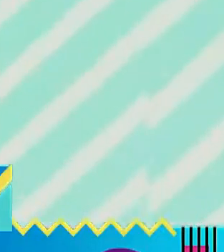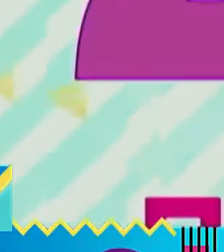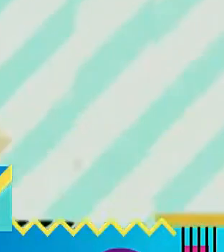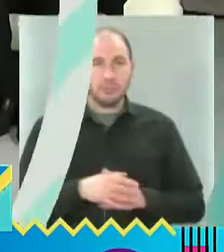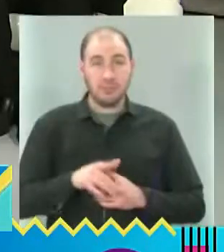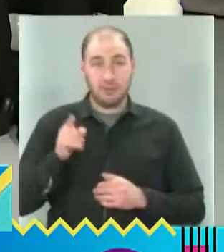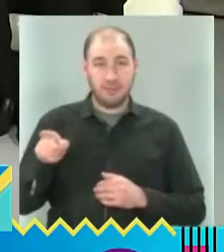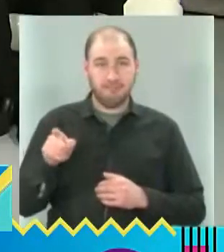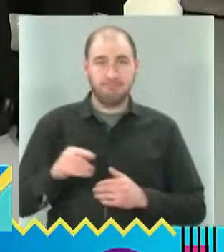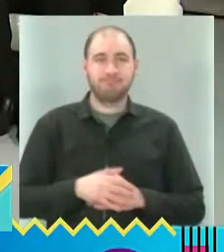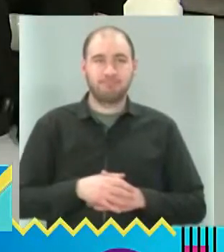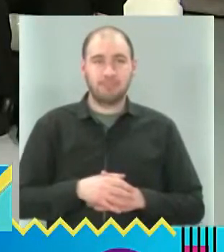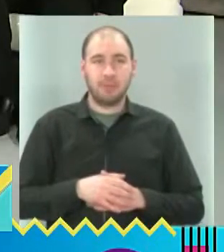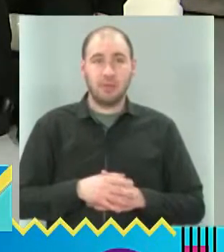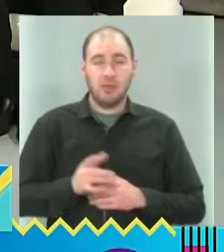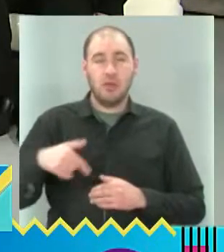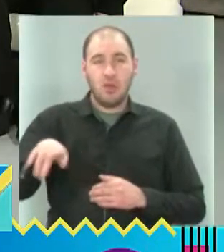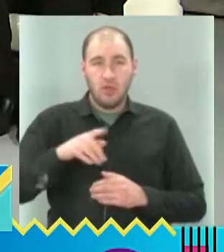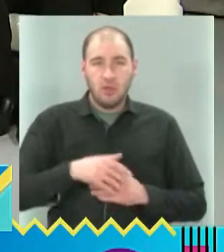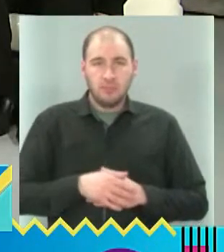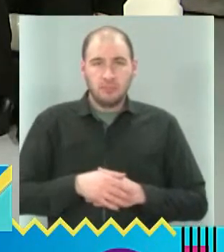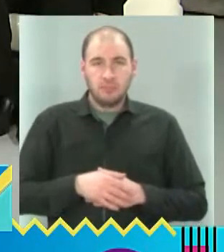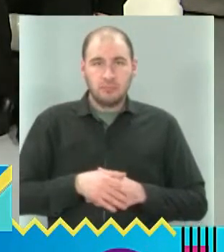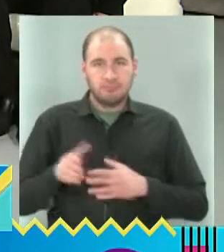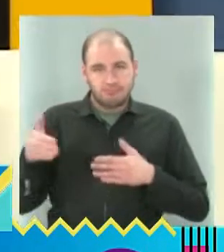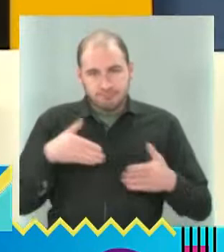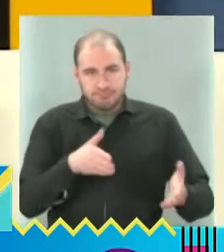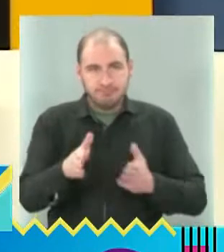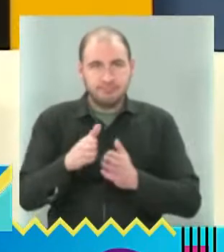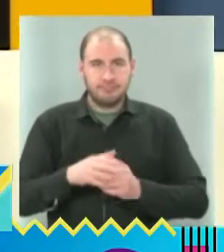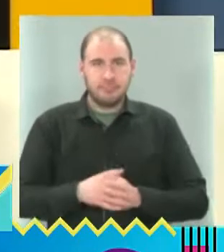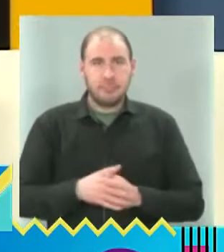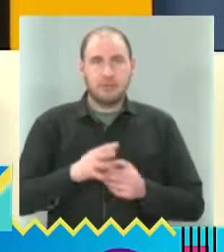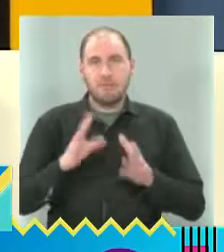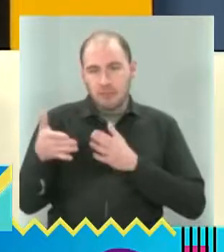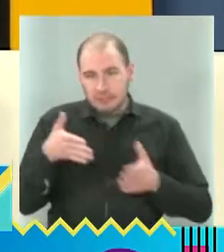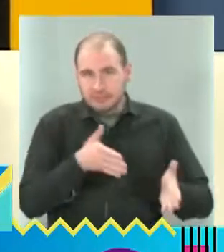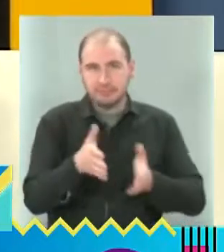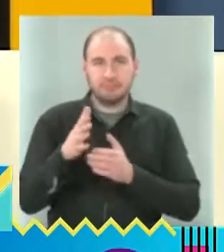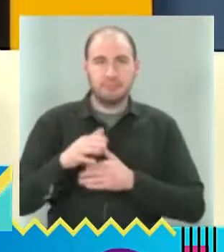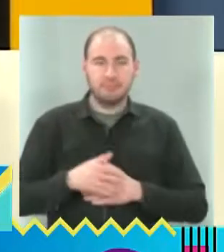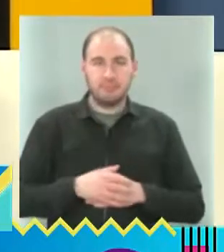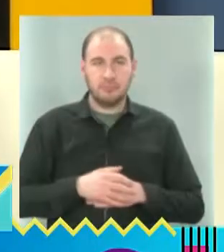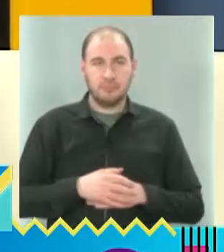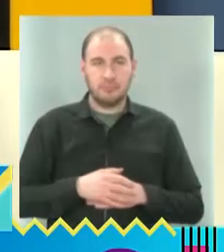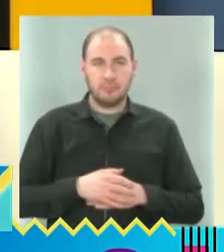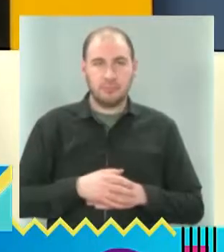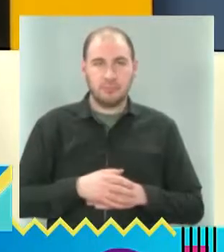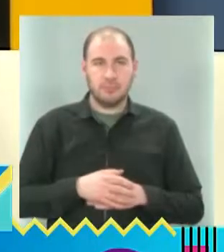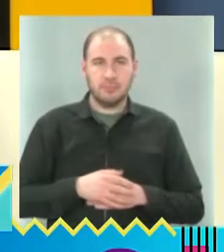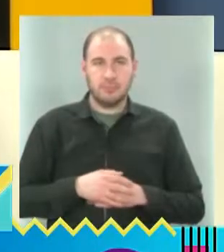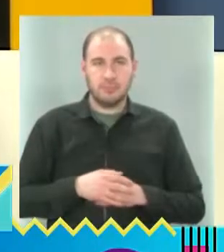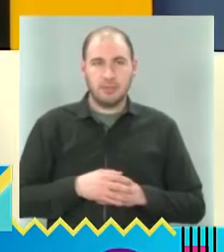es lo que, por donde nosotros hemos encauzado este tema. De hecho, bueno,